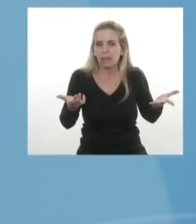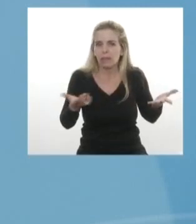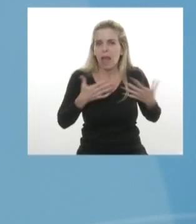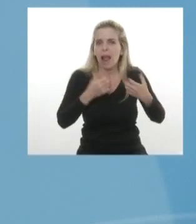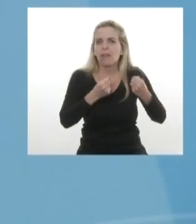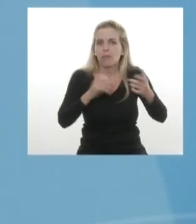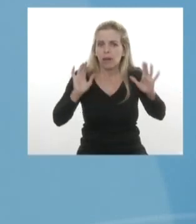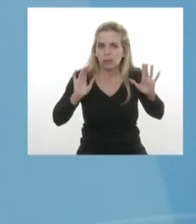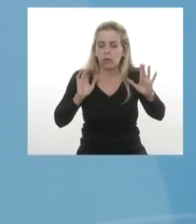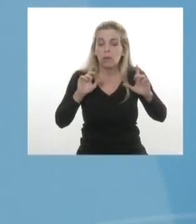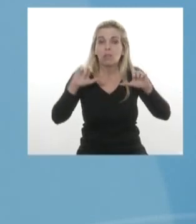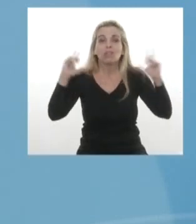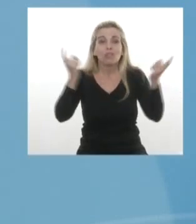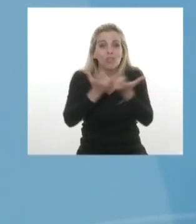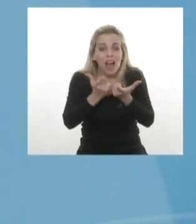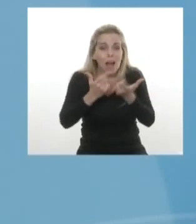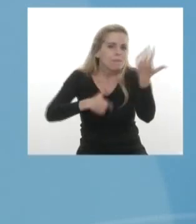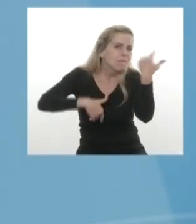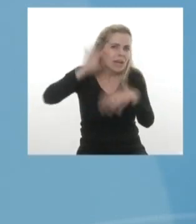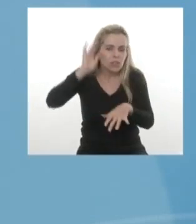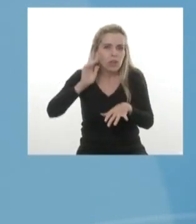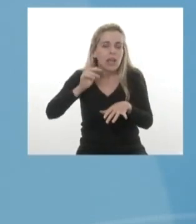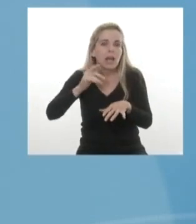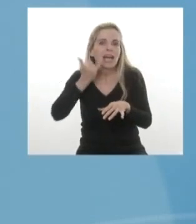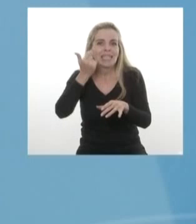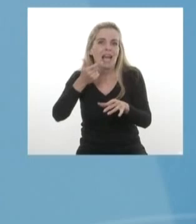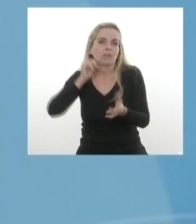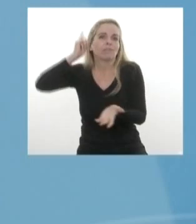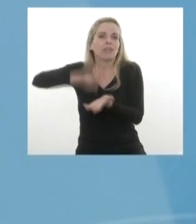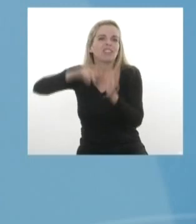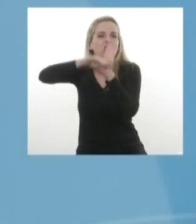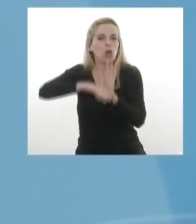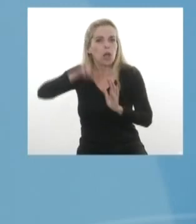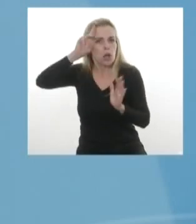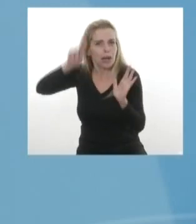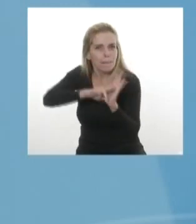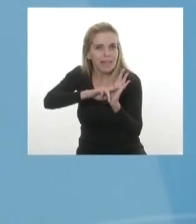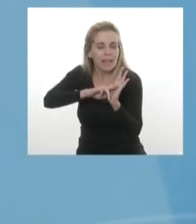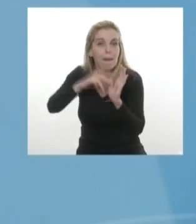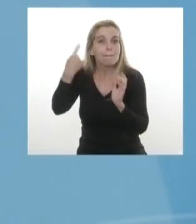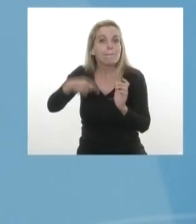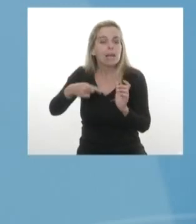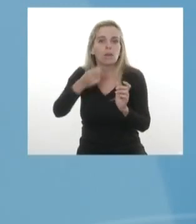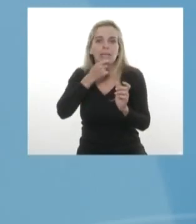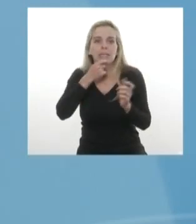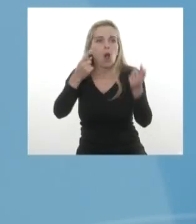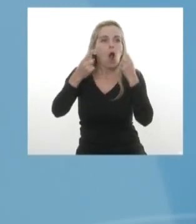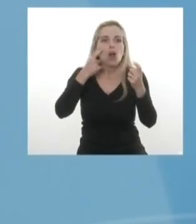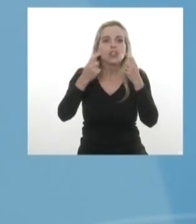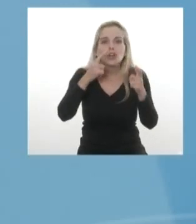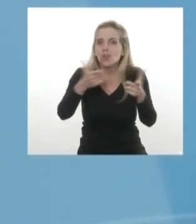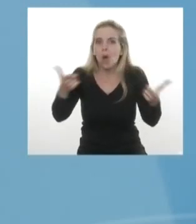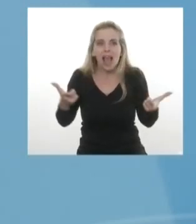La gran mayoría de la sociedad cumple las medidas establecidas, pero cuando no hay fiscalización, se produce una